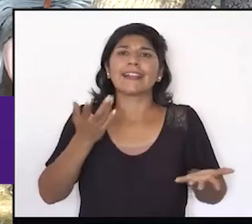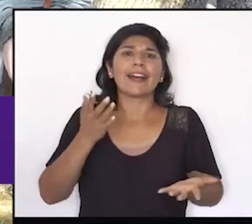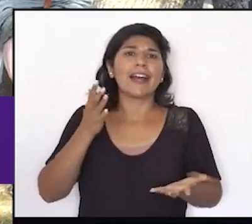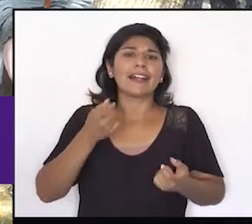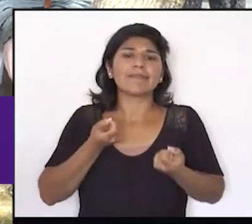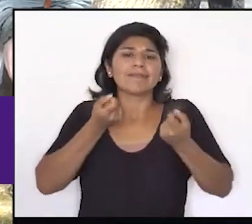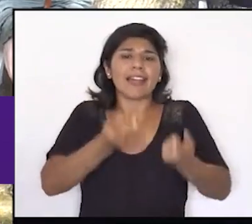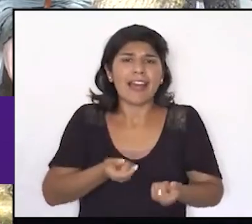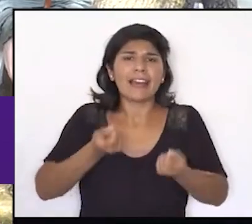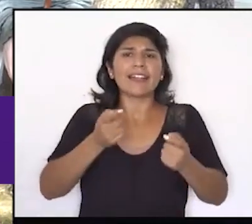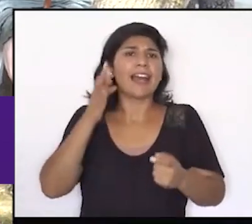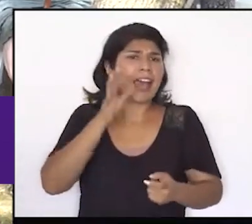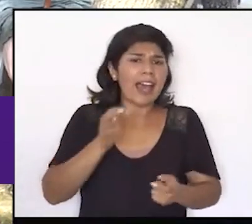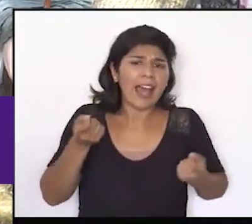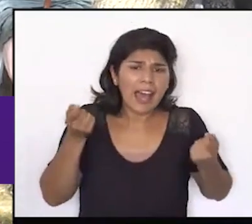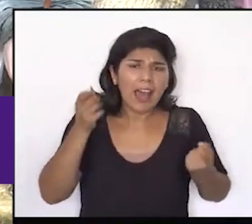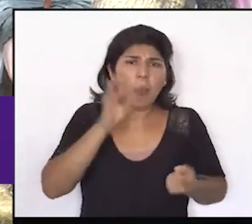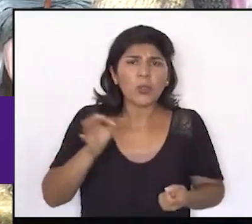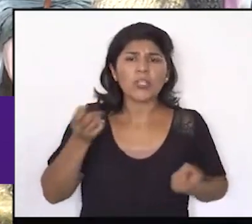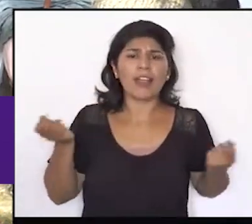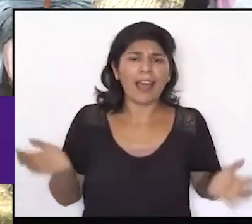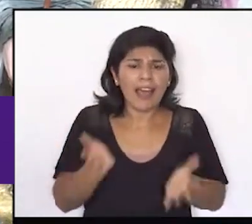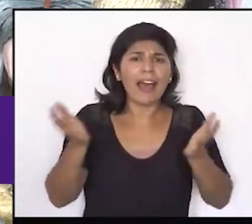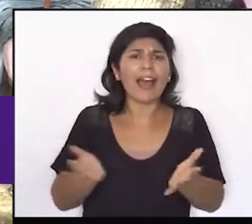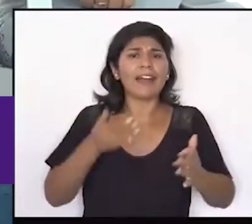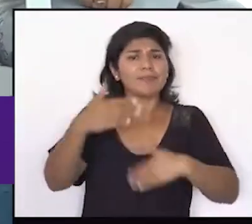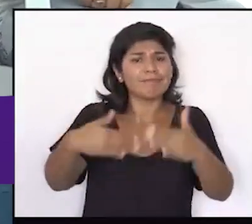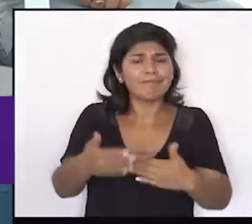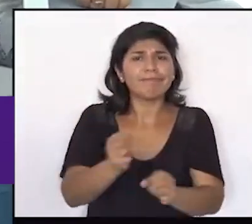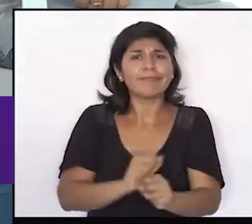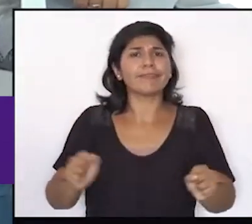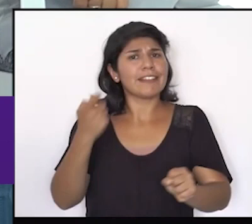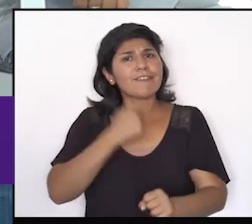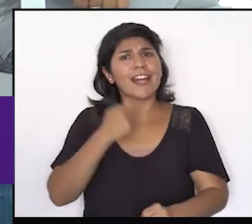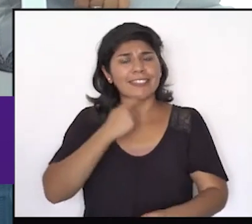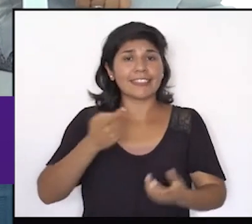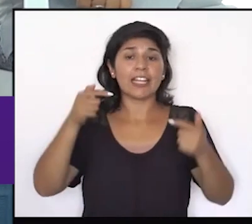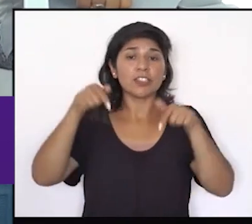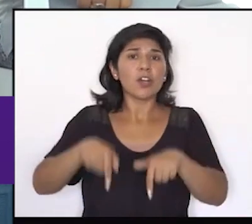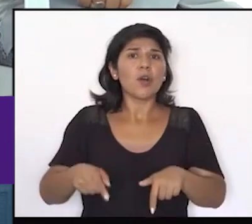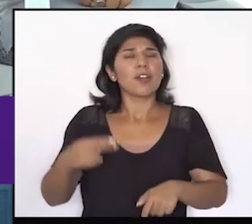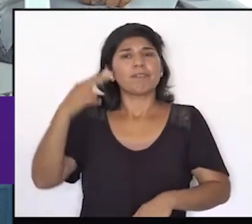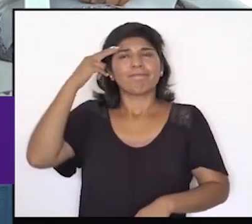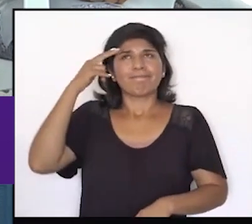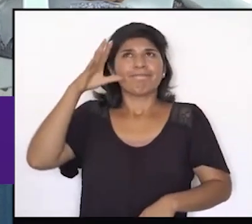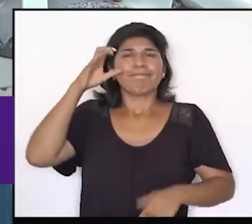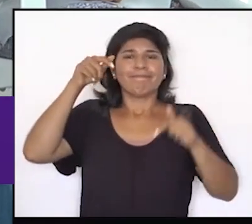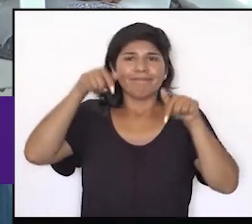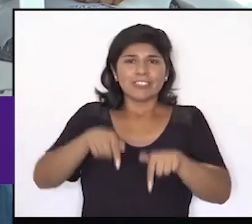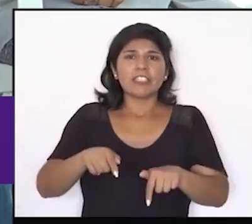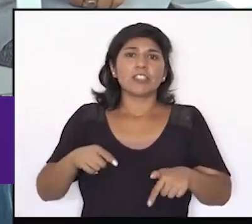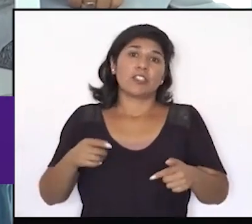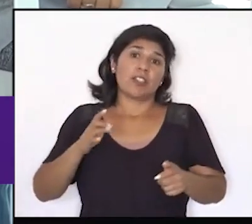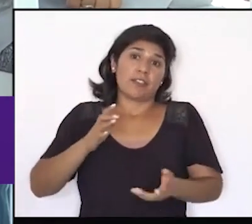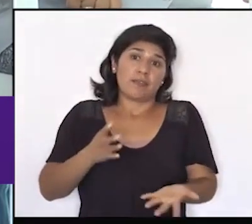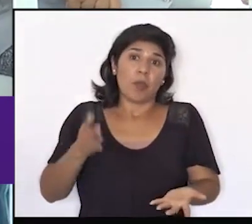esa oportunidad, ese empuje para después desarrollar sus actividades. Entonces conmemoramos eso